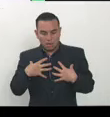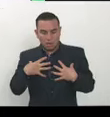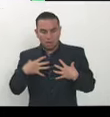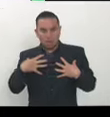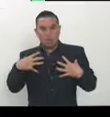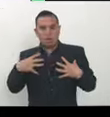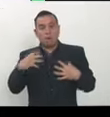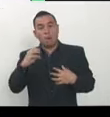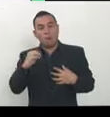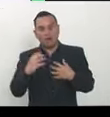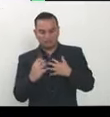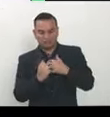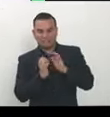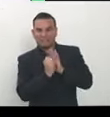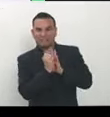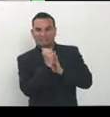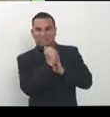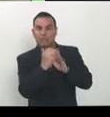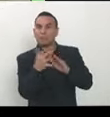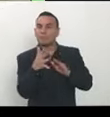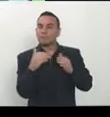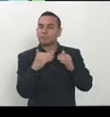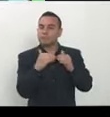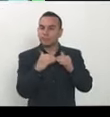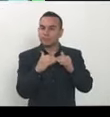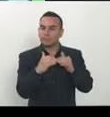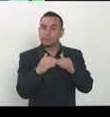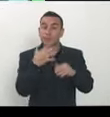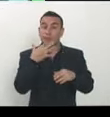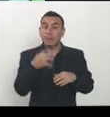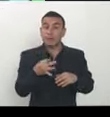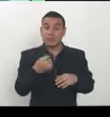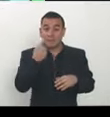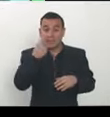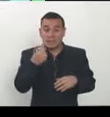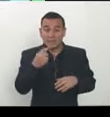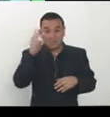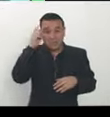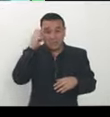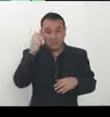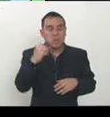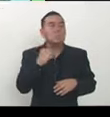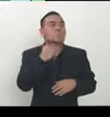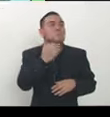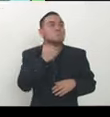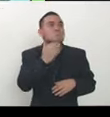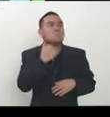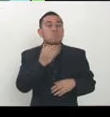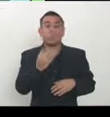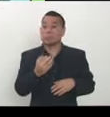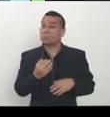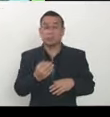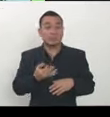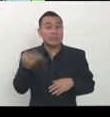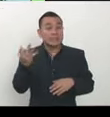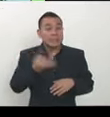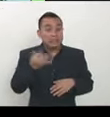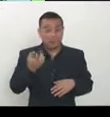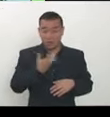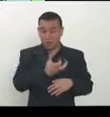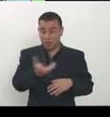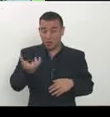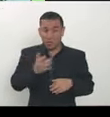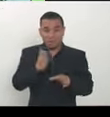come. La gente se está tomando esto a pitorreo porque le estamos pidiendo todos los profesionales de la